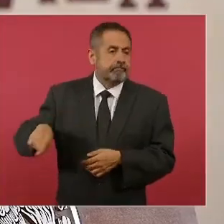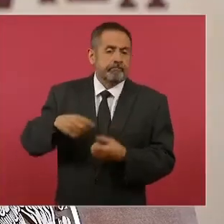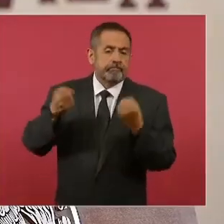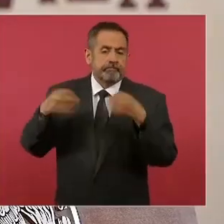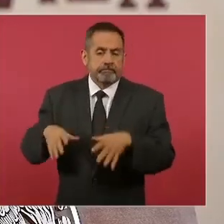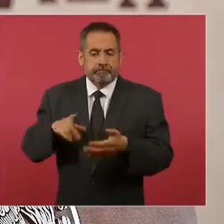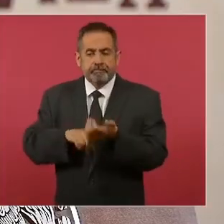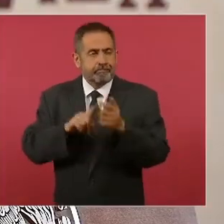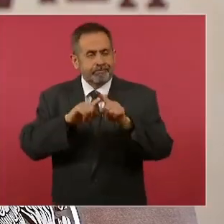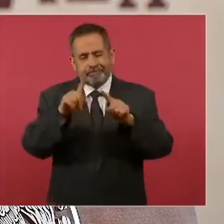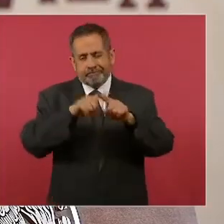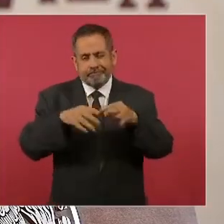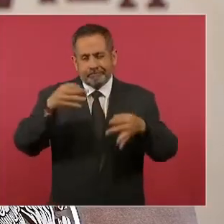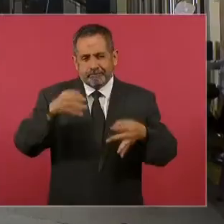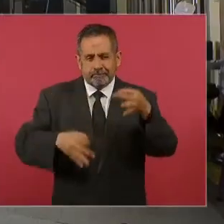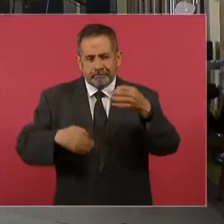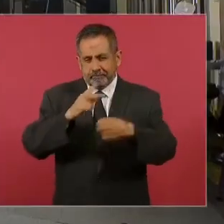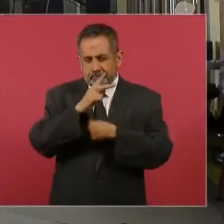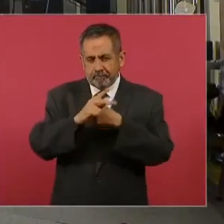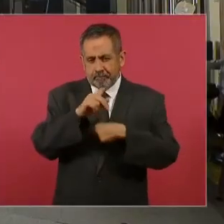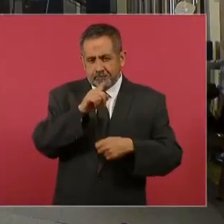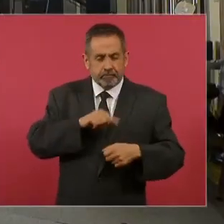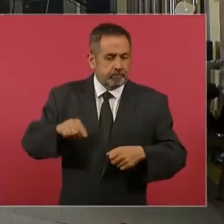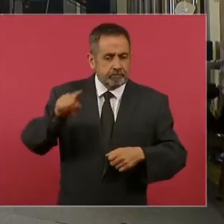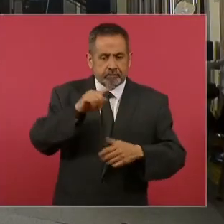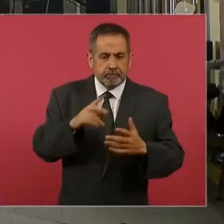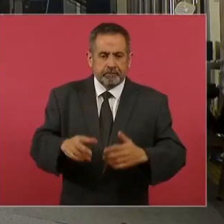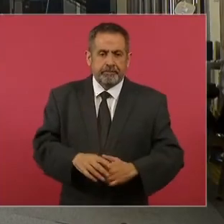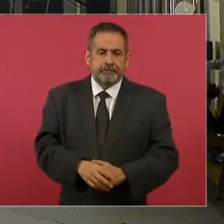tribunales en el país.